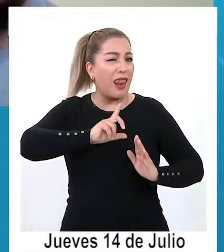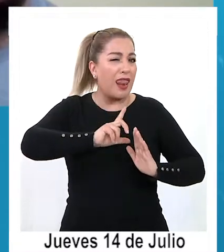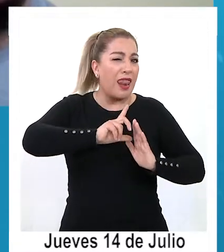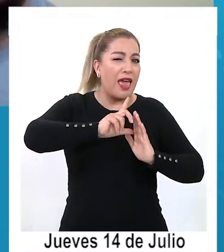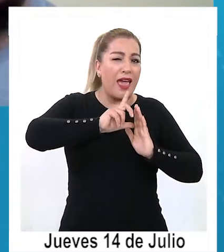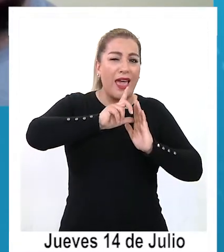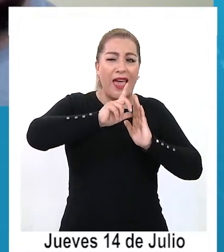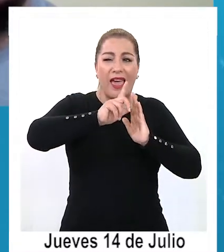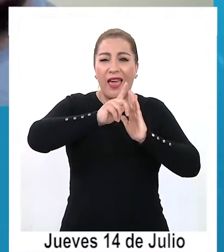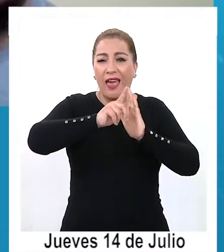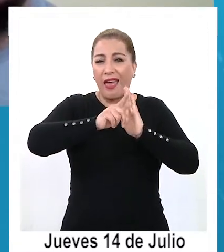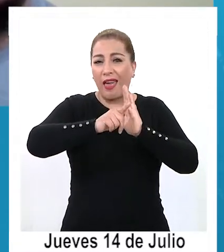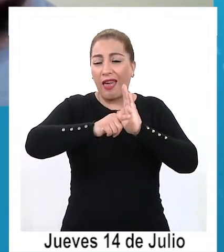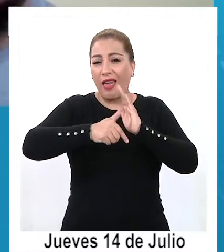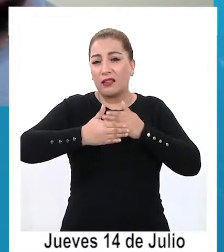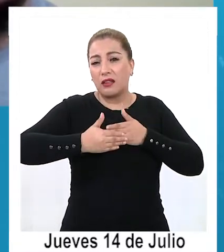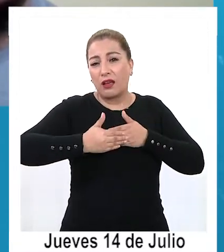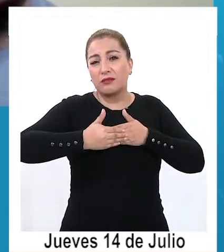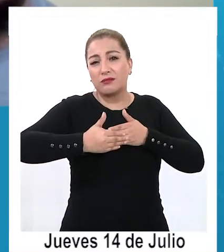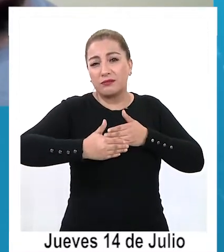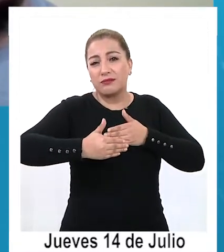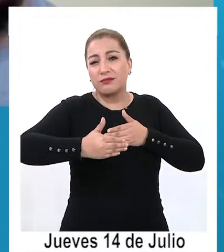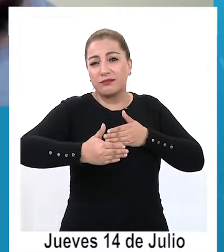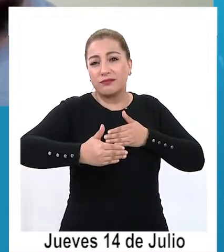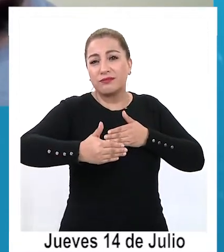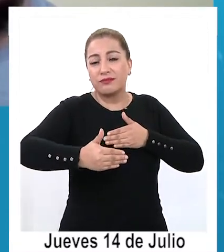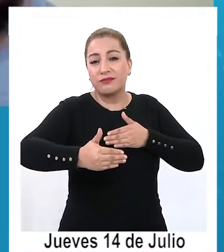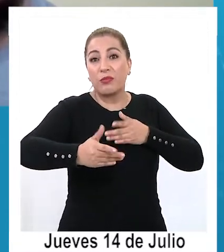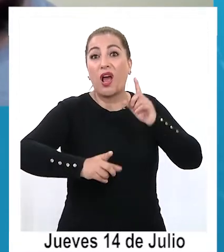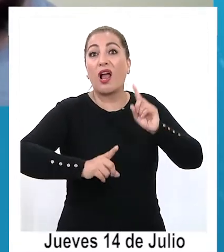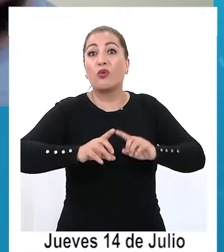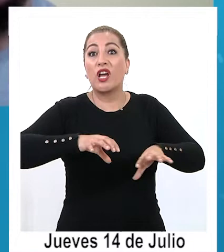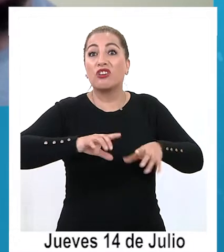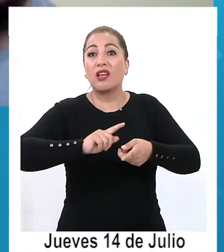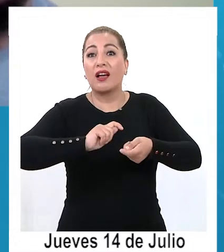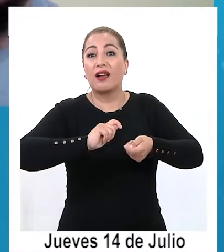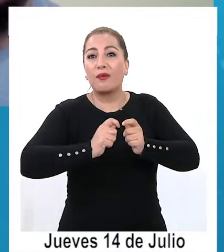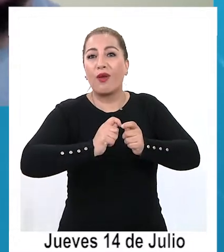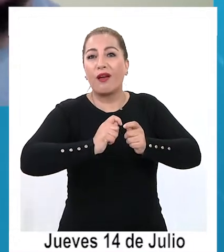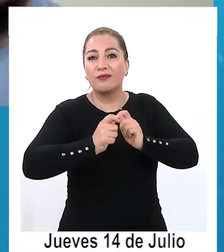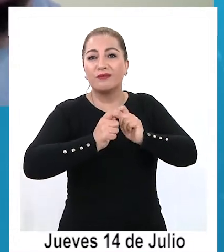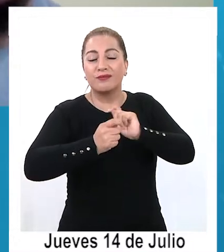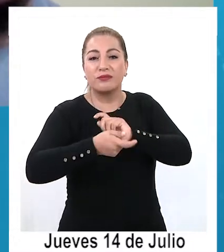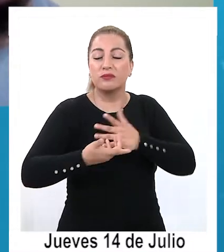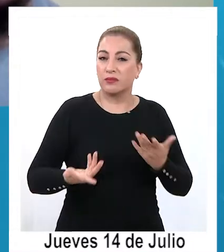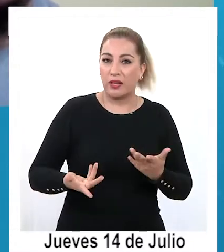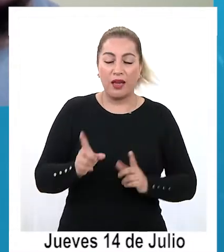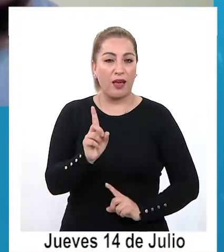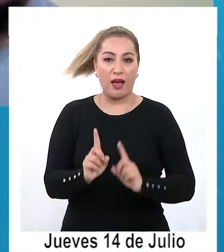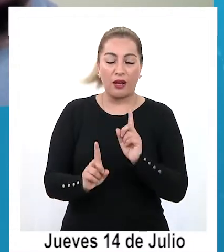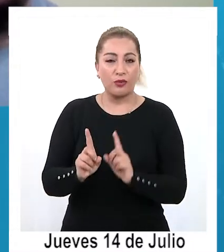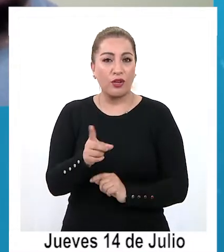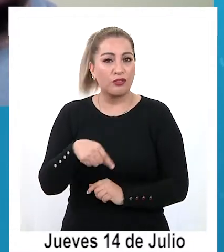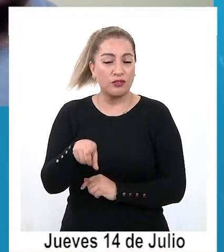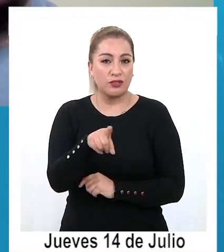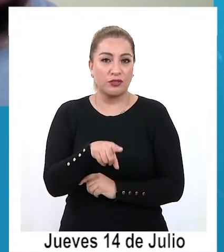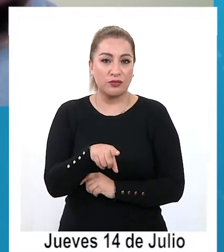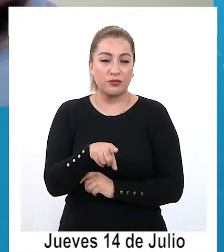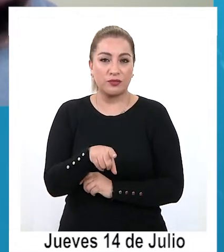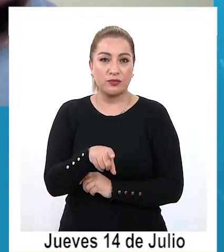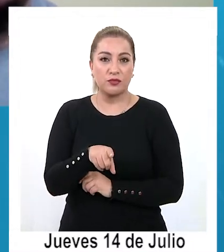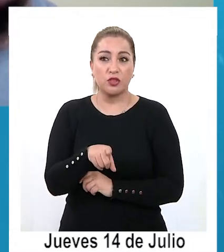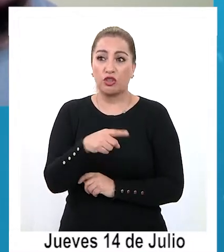lenguaje metafórico, porque hay muchas cosas que pueden ir cambiando. ¿Qué es lo que nos puede dejar a nosotras y